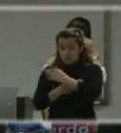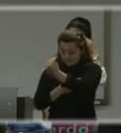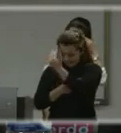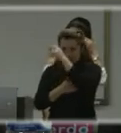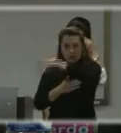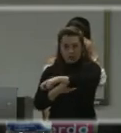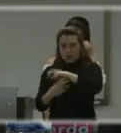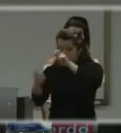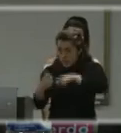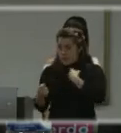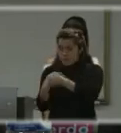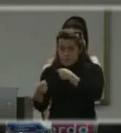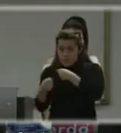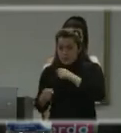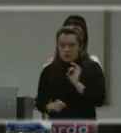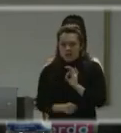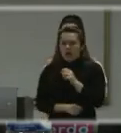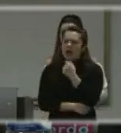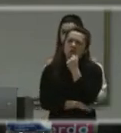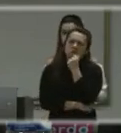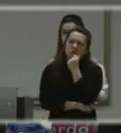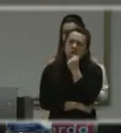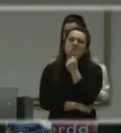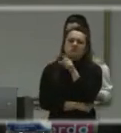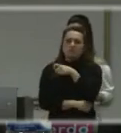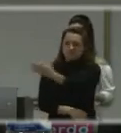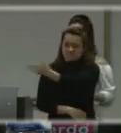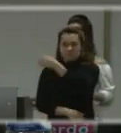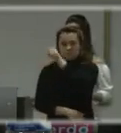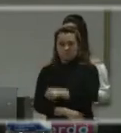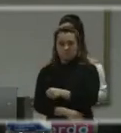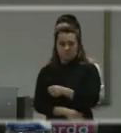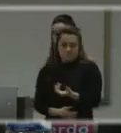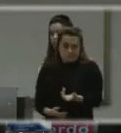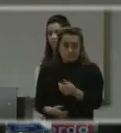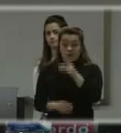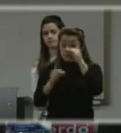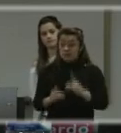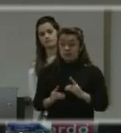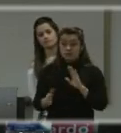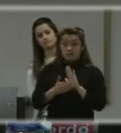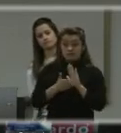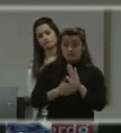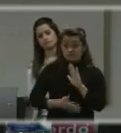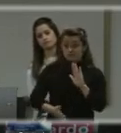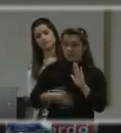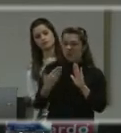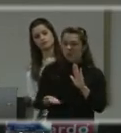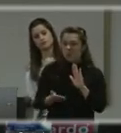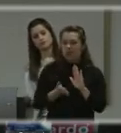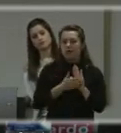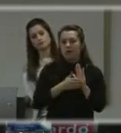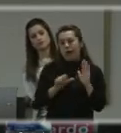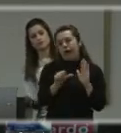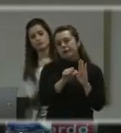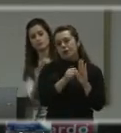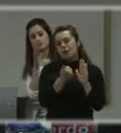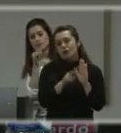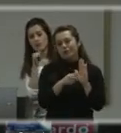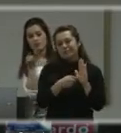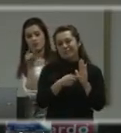Y también para, digamos, para justificar esa decisión, también se ampara en el artículo